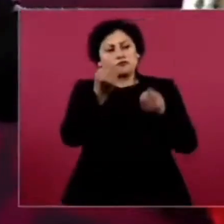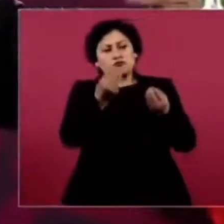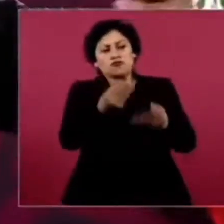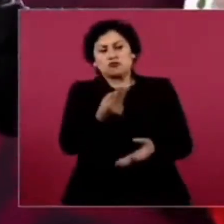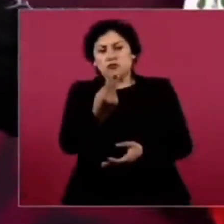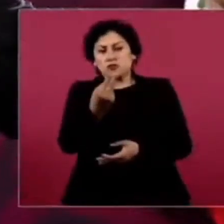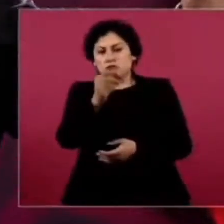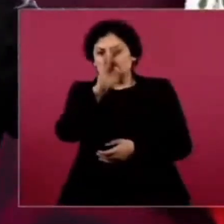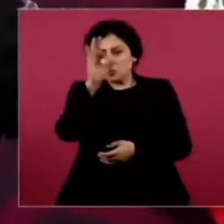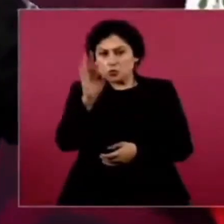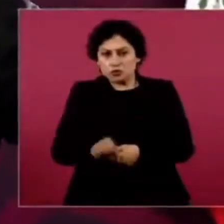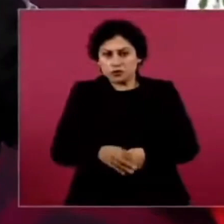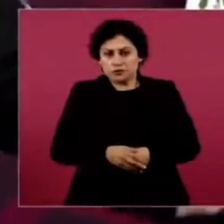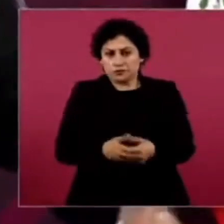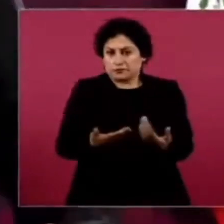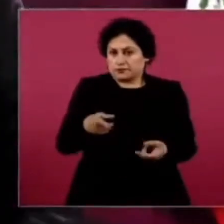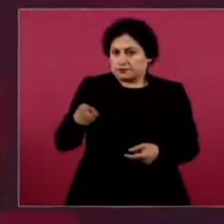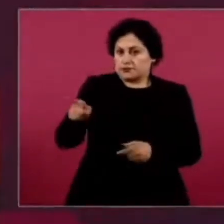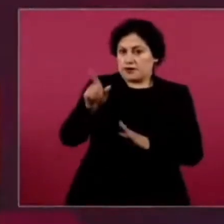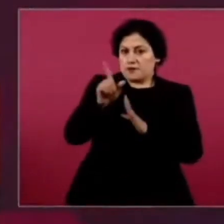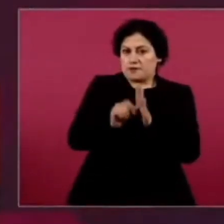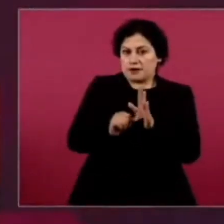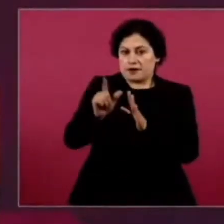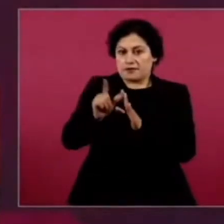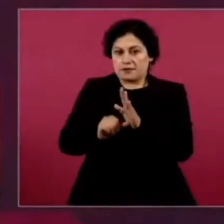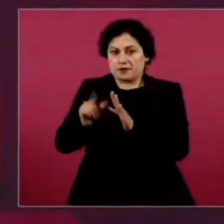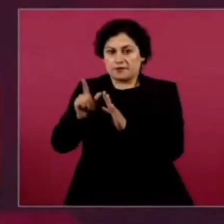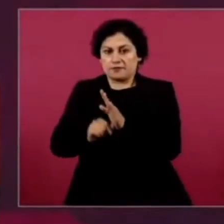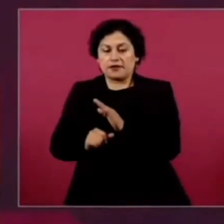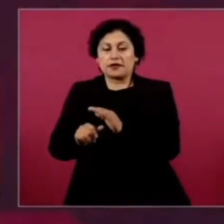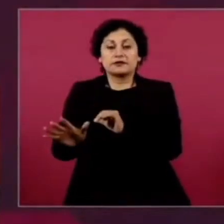recibo 600,000 pesos mensuales,